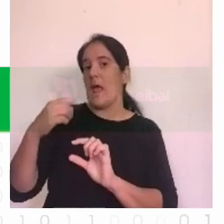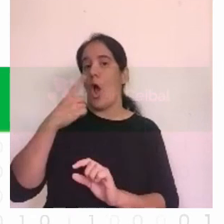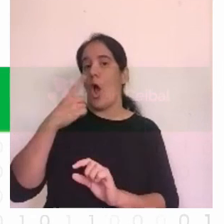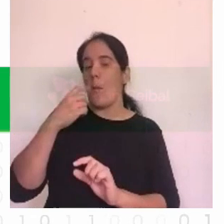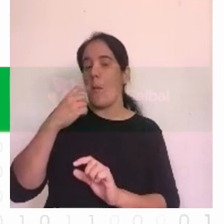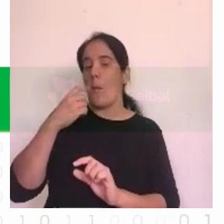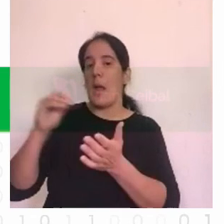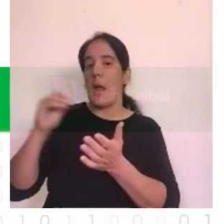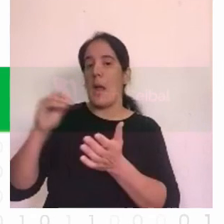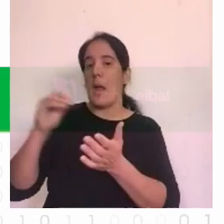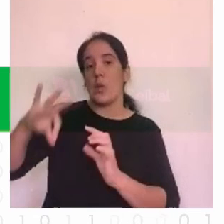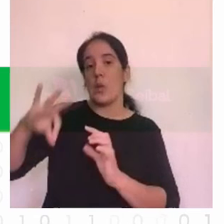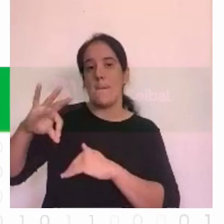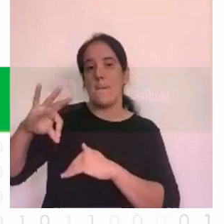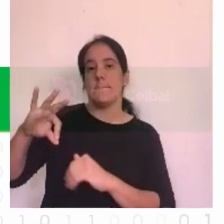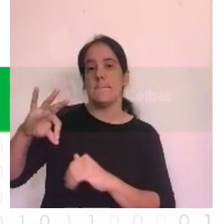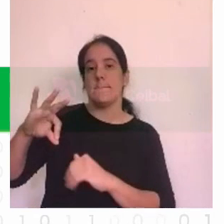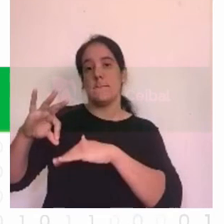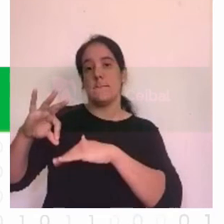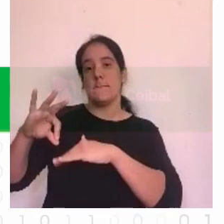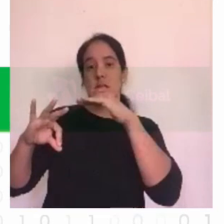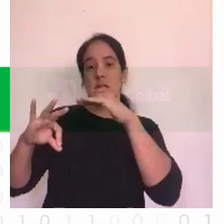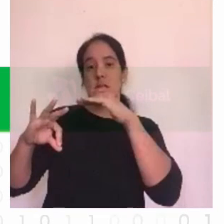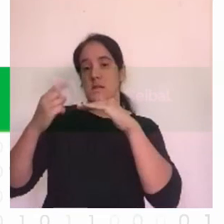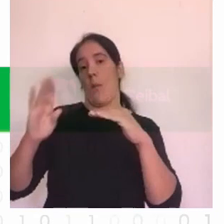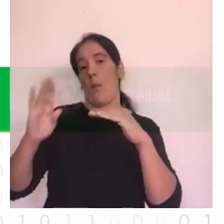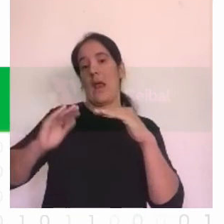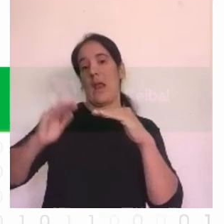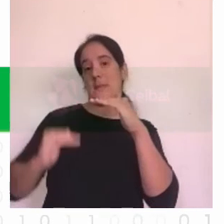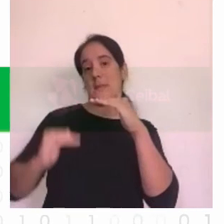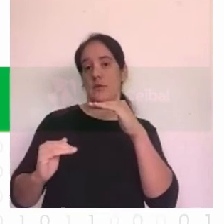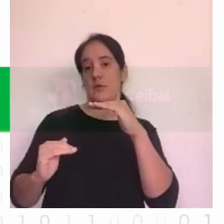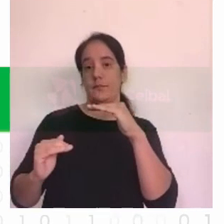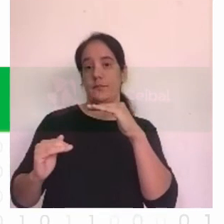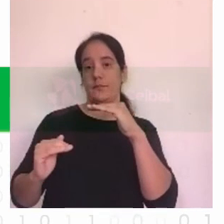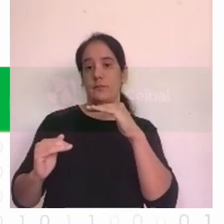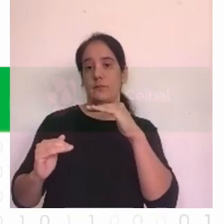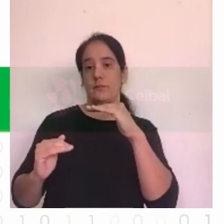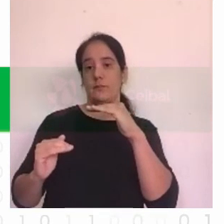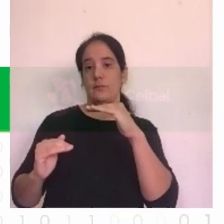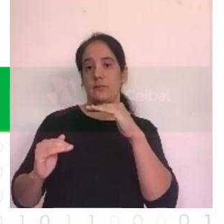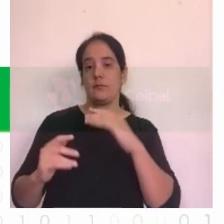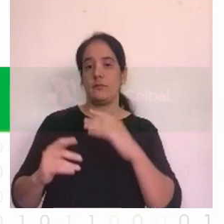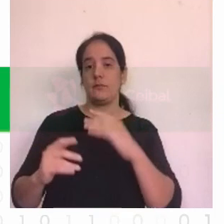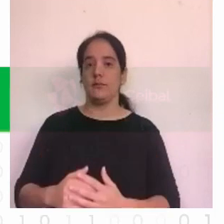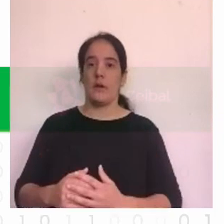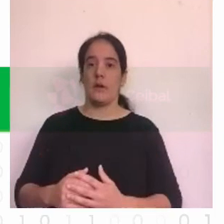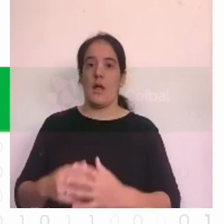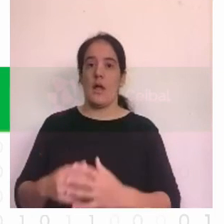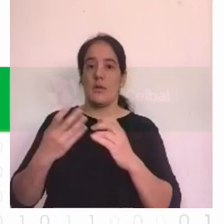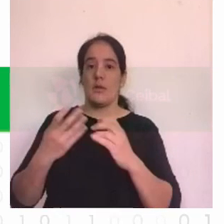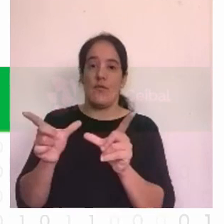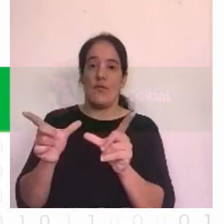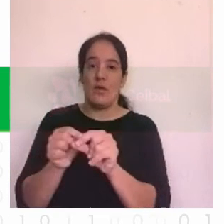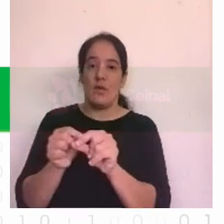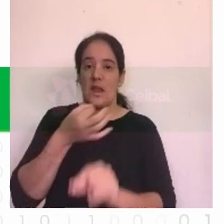cargos de mayor jerarquía en esta rama de actividad. Entonces, bueno, para cerrar quería contarles una anécdota, que es